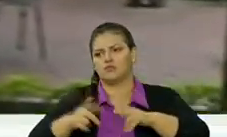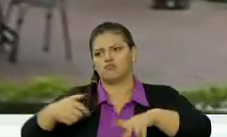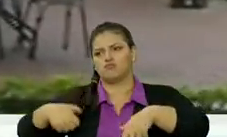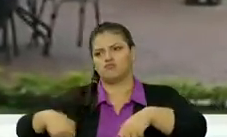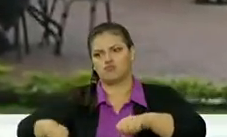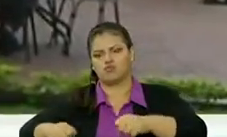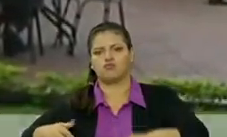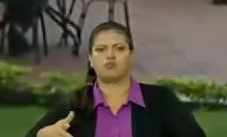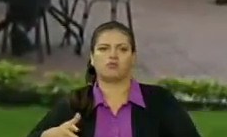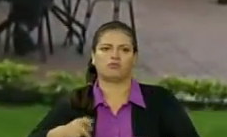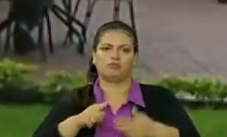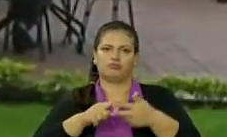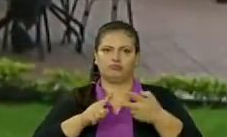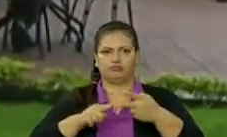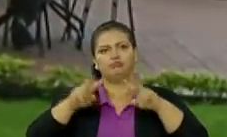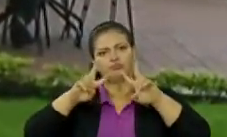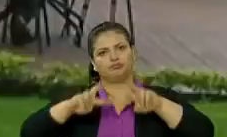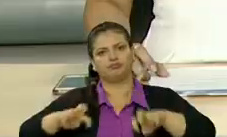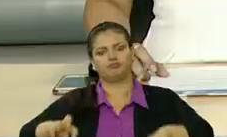Saona.